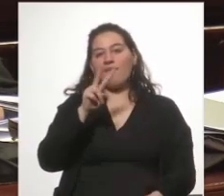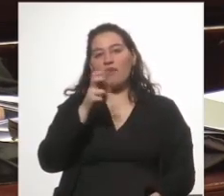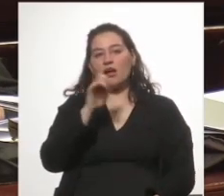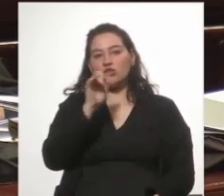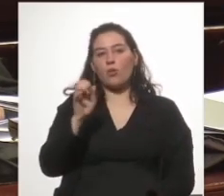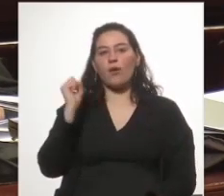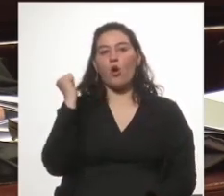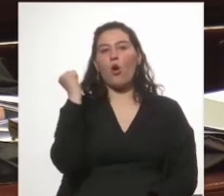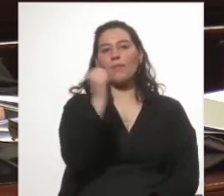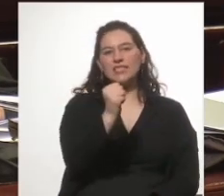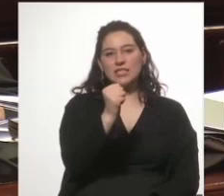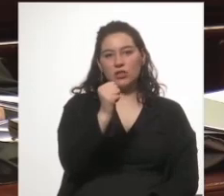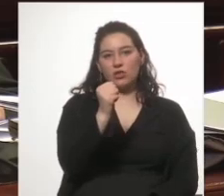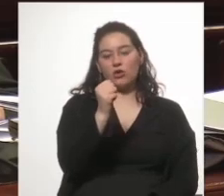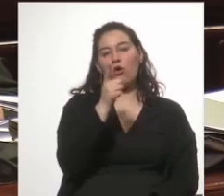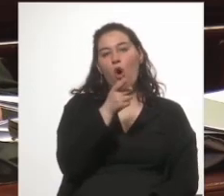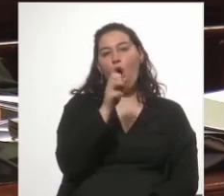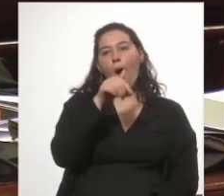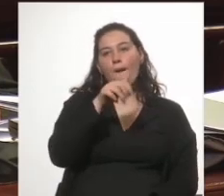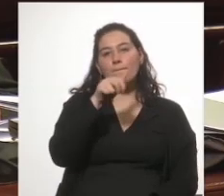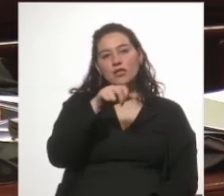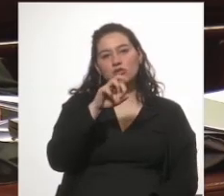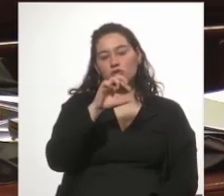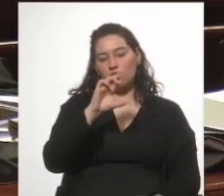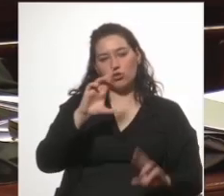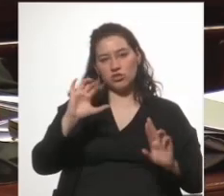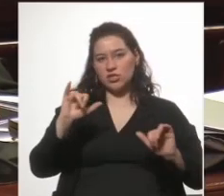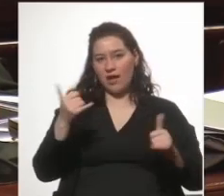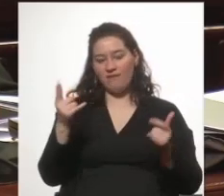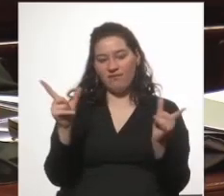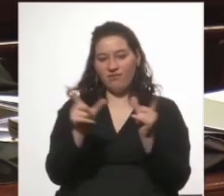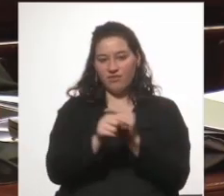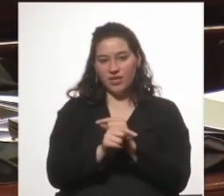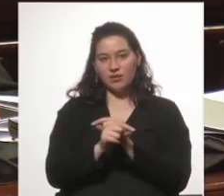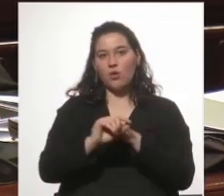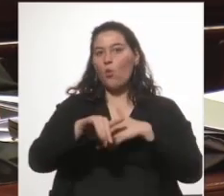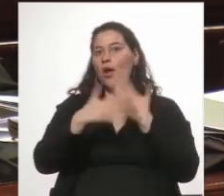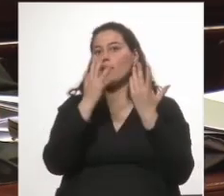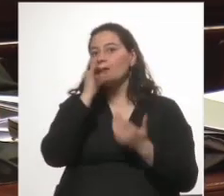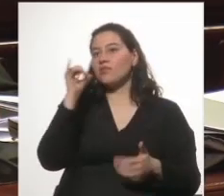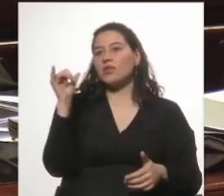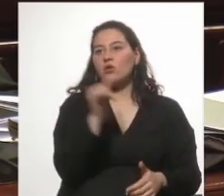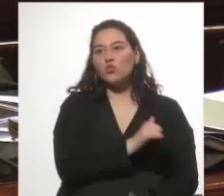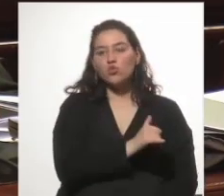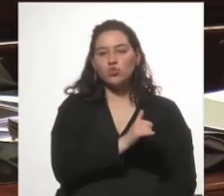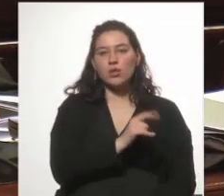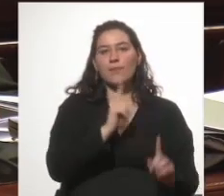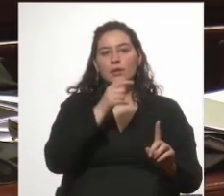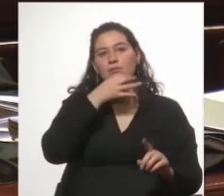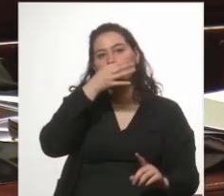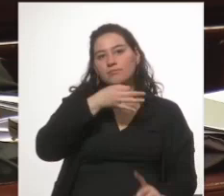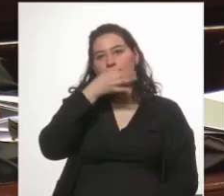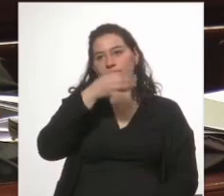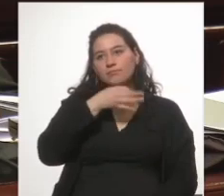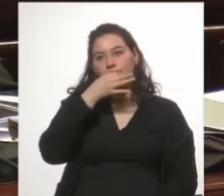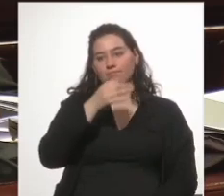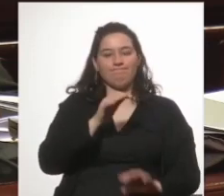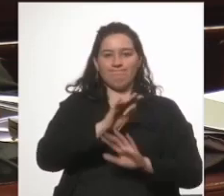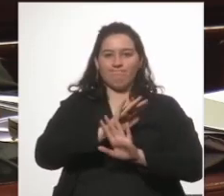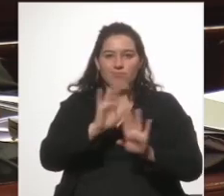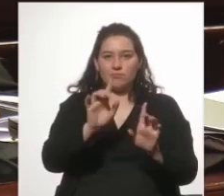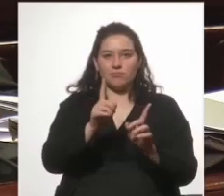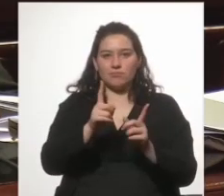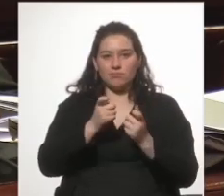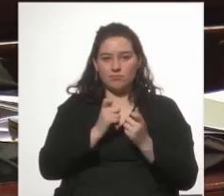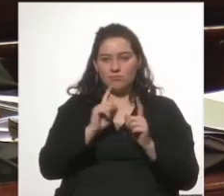Soro podría estar definitivamente cerrada, lo que haría estéril cualquier denuncia de los hechos declarados ante el Tribunal de Honor Militar